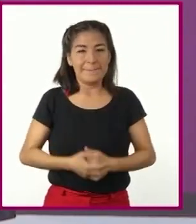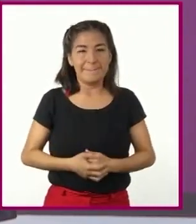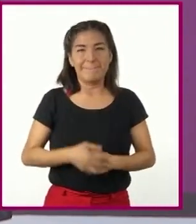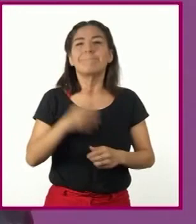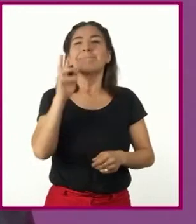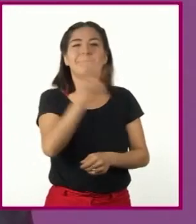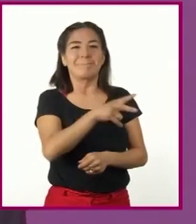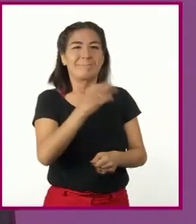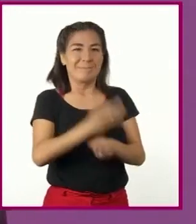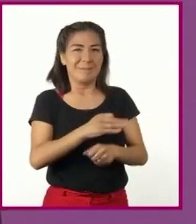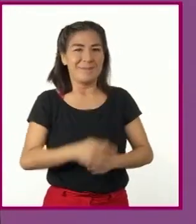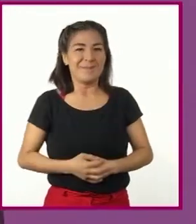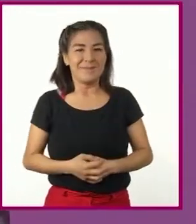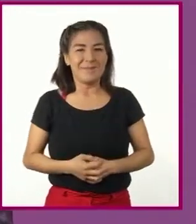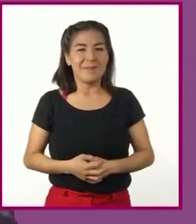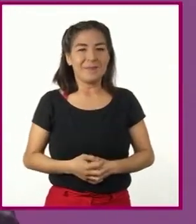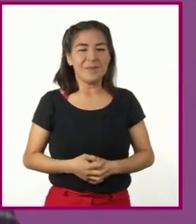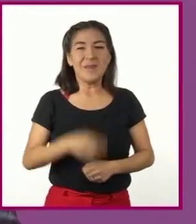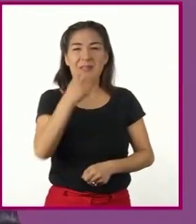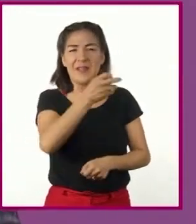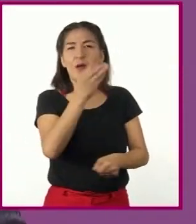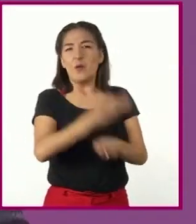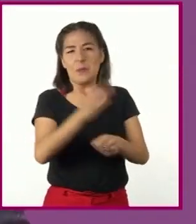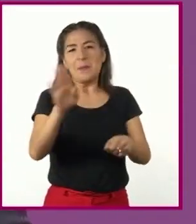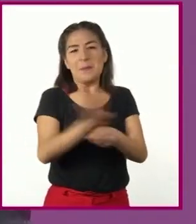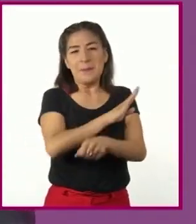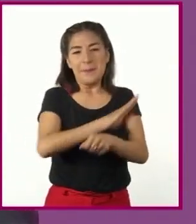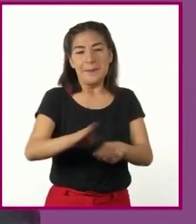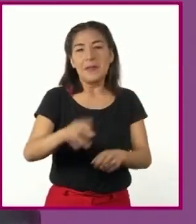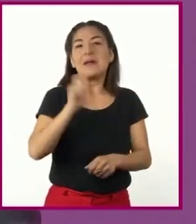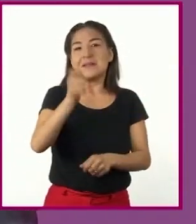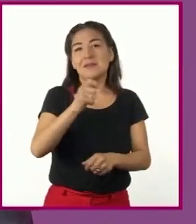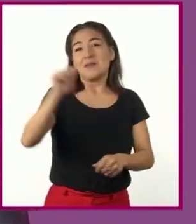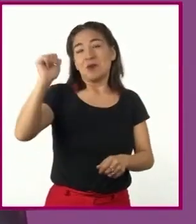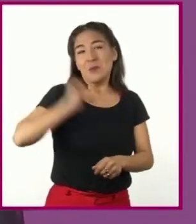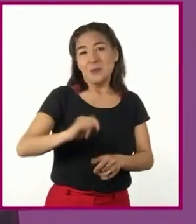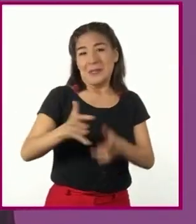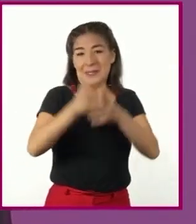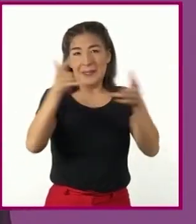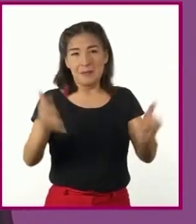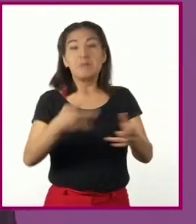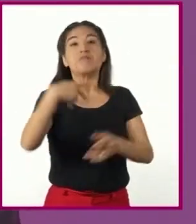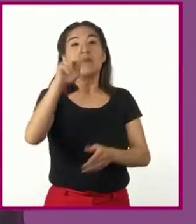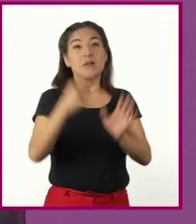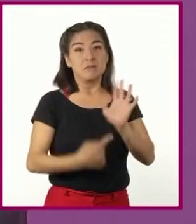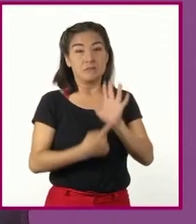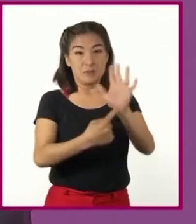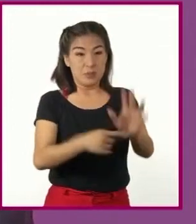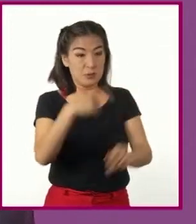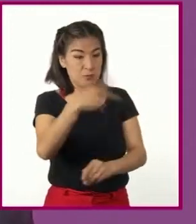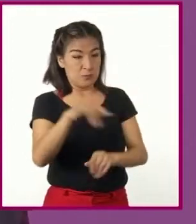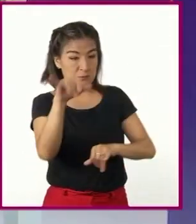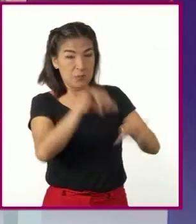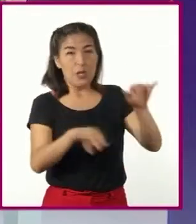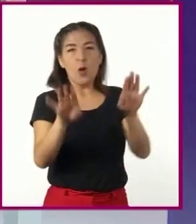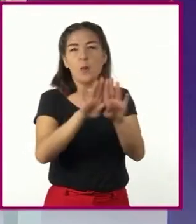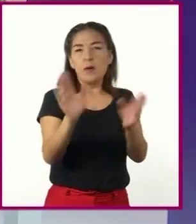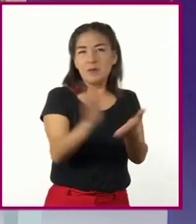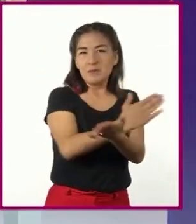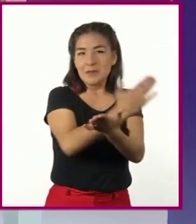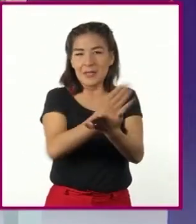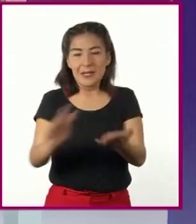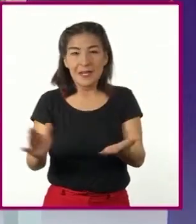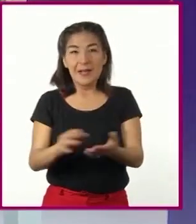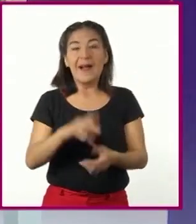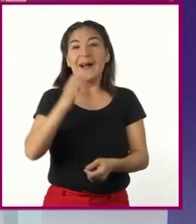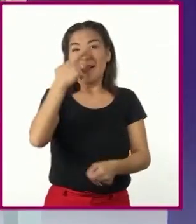mezcla. Aunque algunos de estos beneficios son anecdóticos, se ha demostrado que los componentes individuales del aceite